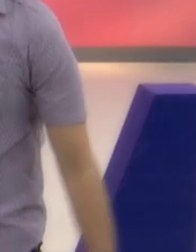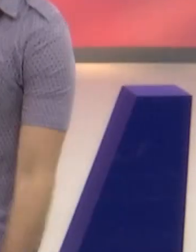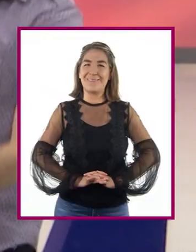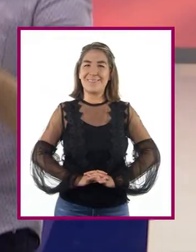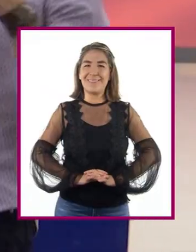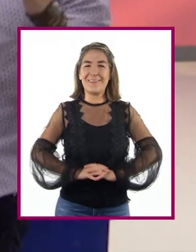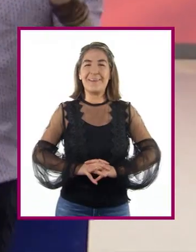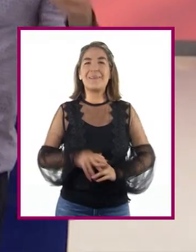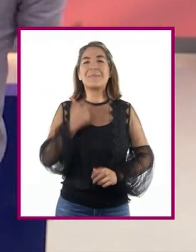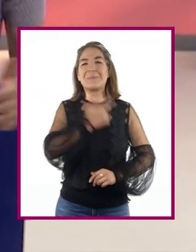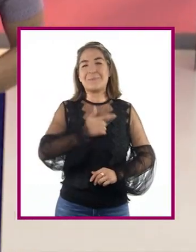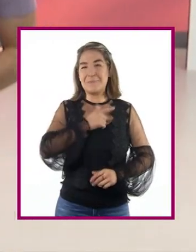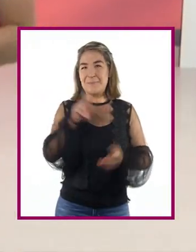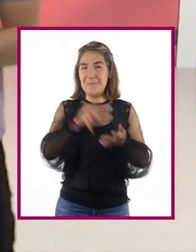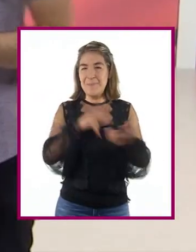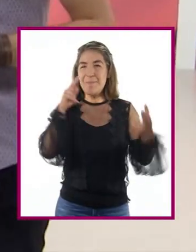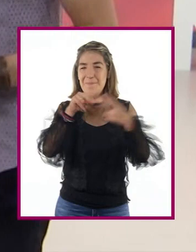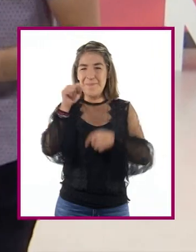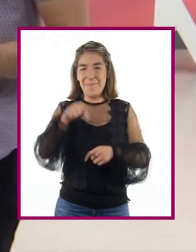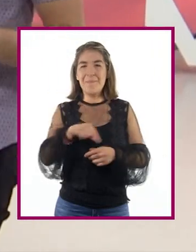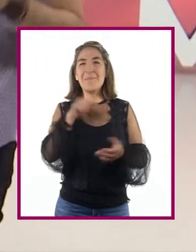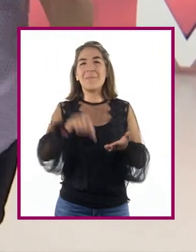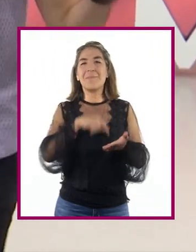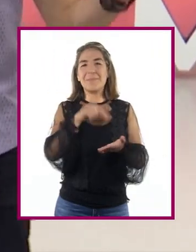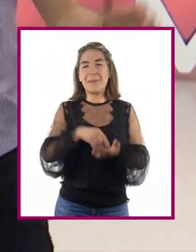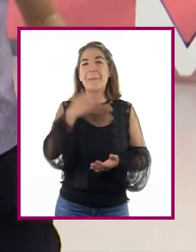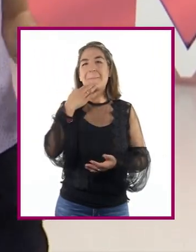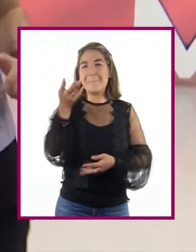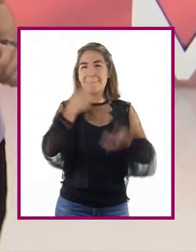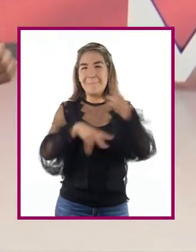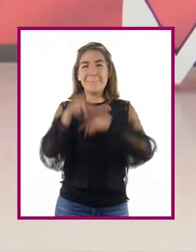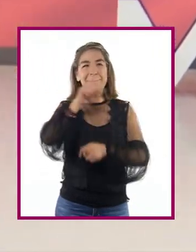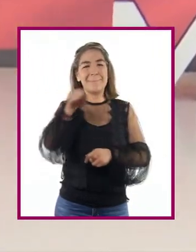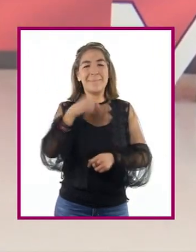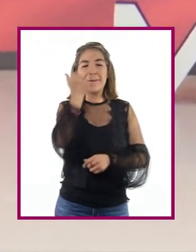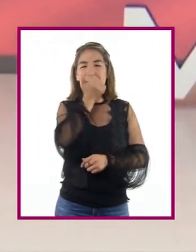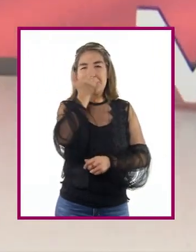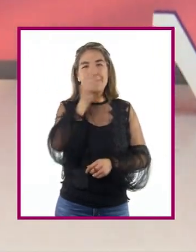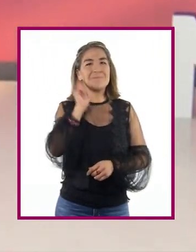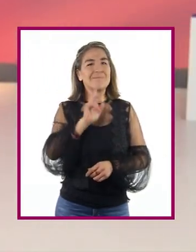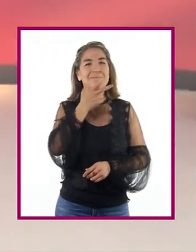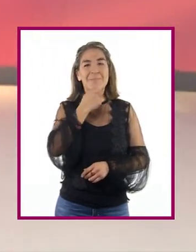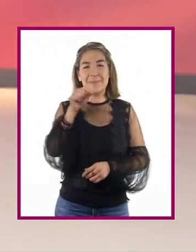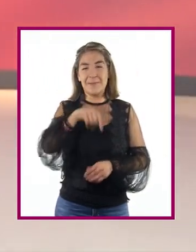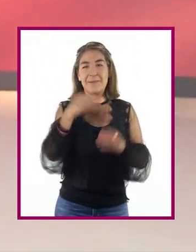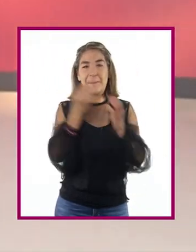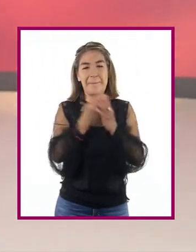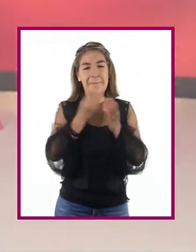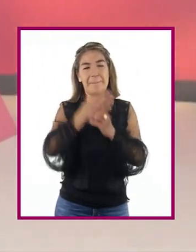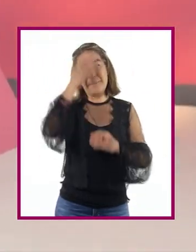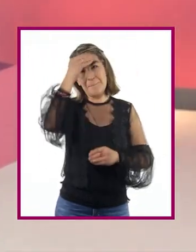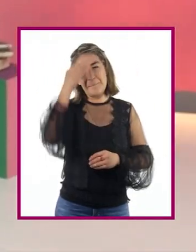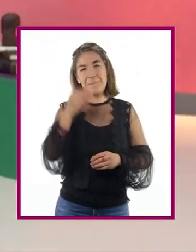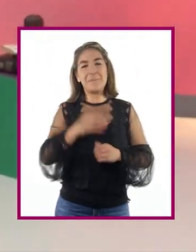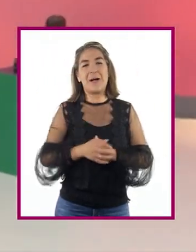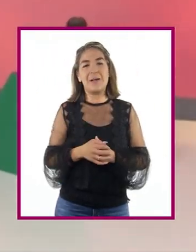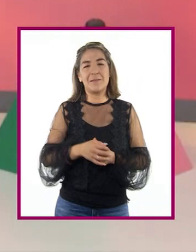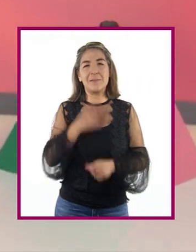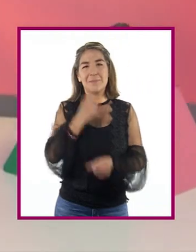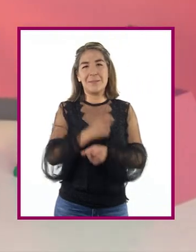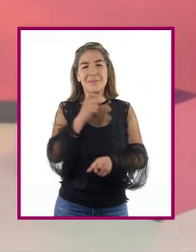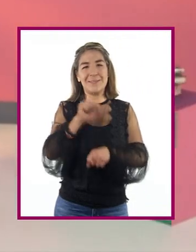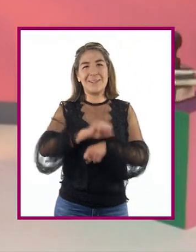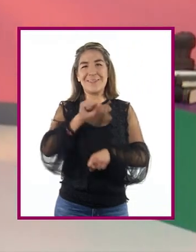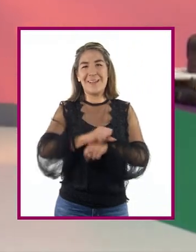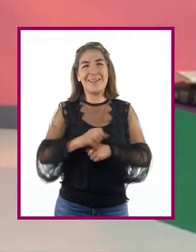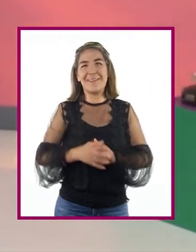Qué gusto encontrarnos por aquí de nuevo. Les doy la bienvenida a las alumnas y alumnos a esta sesión de lengua materna de primer grado de secundaria.